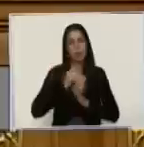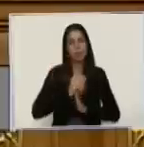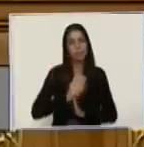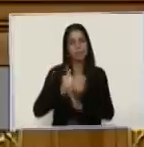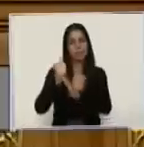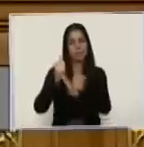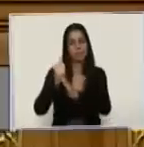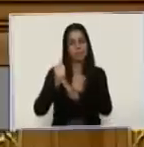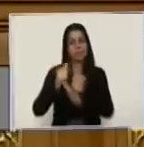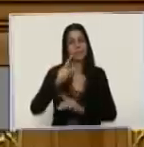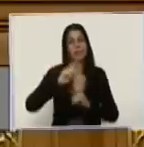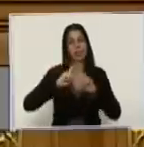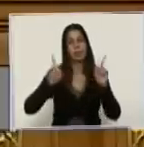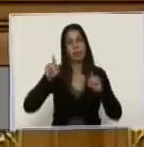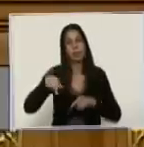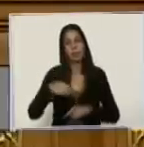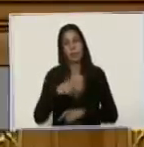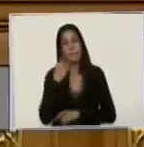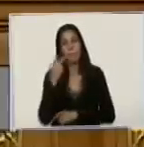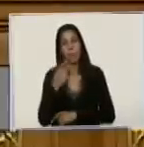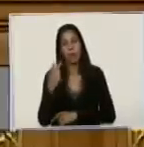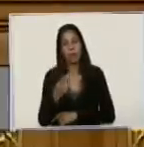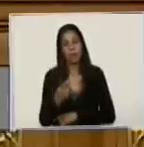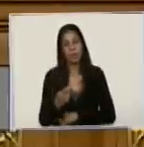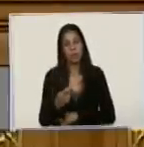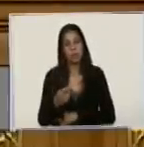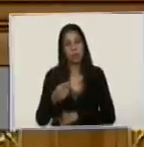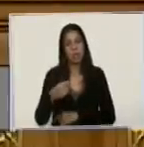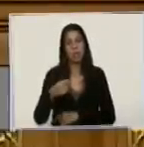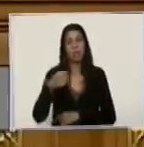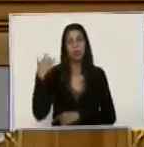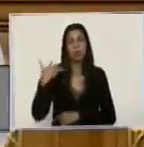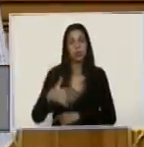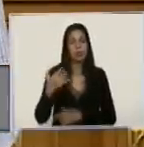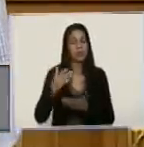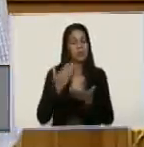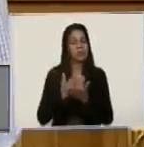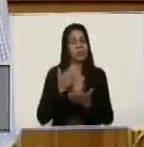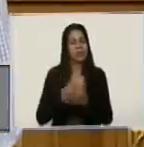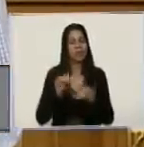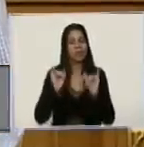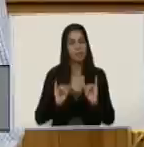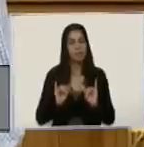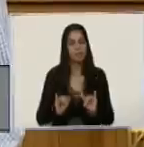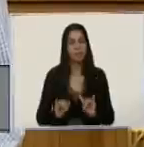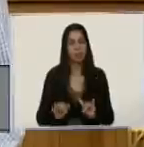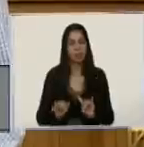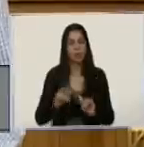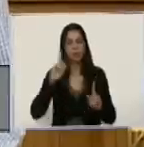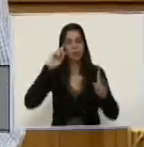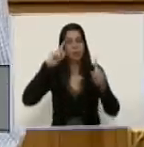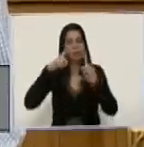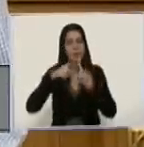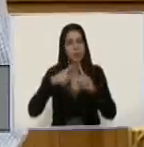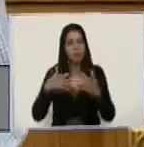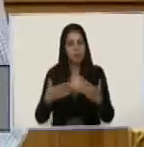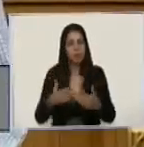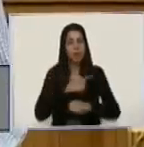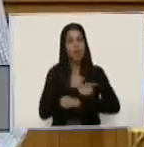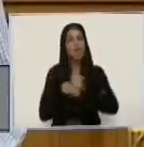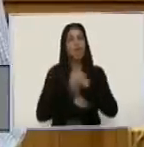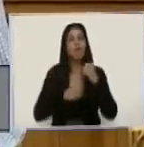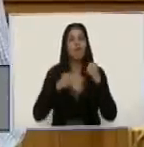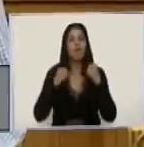también la política es históricamente aquí y allá razón y